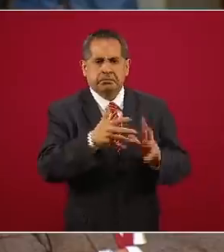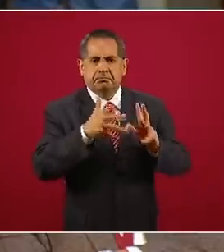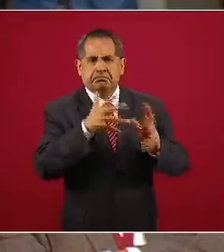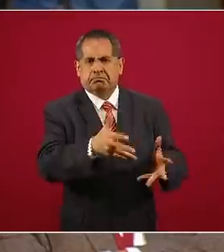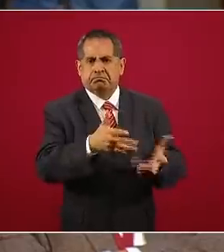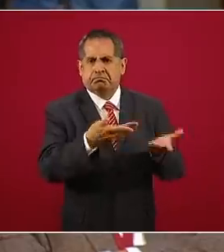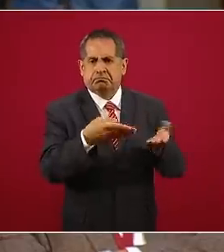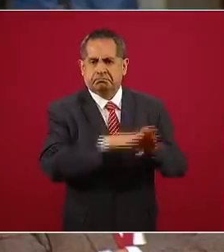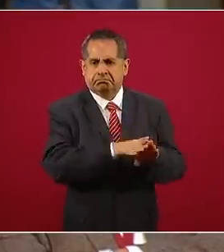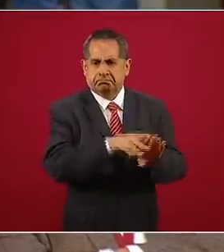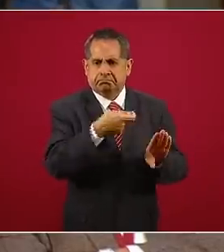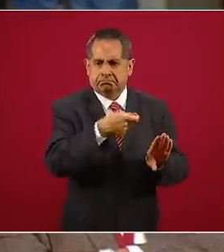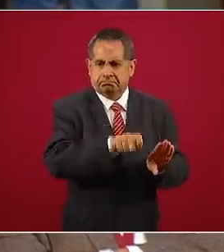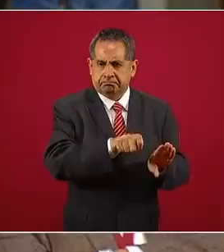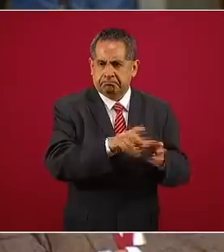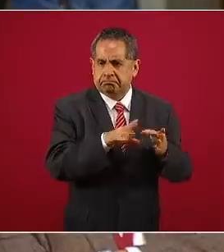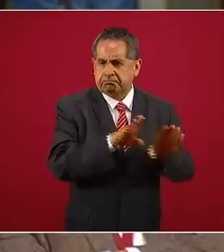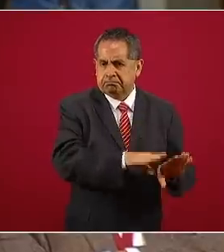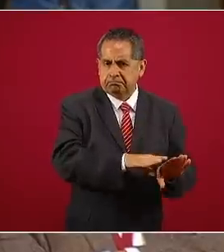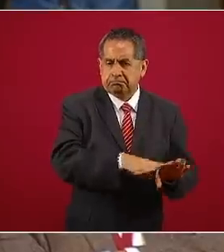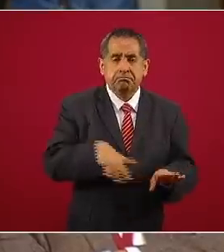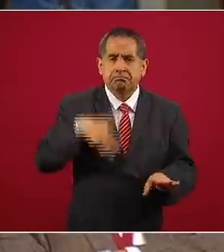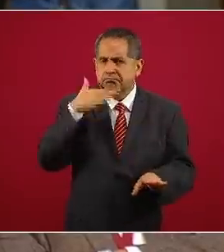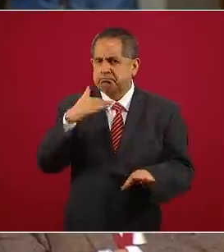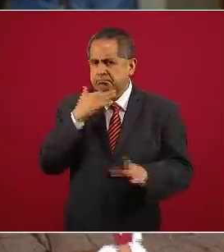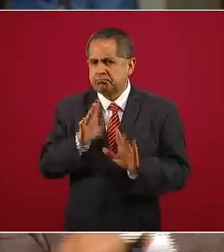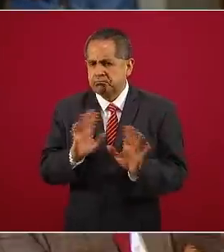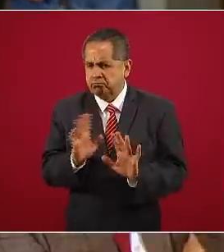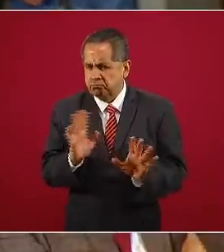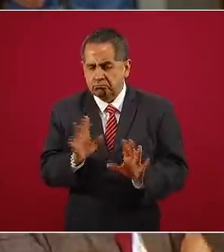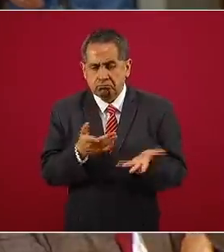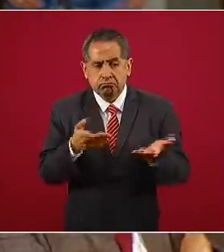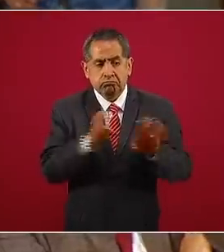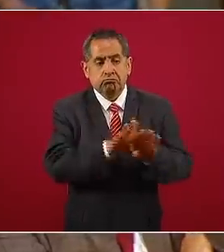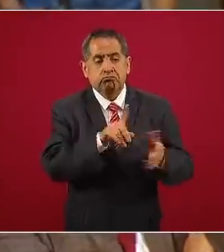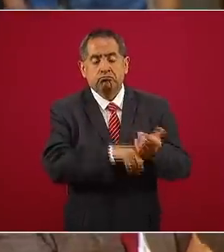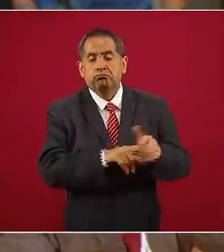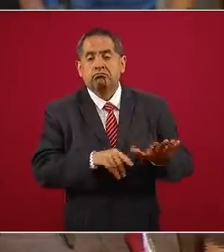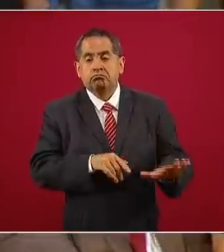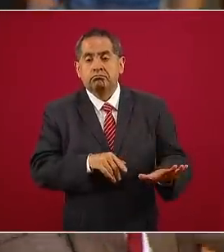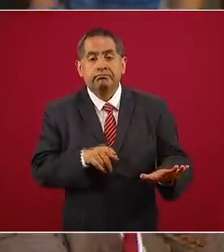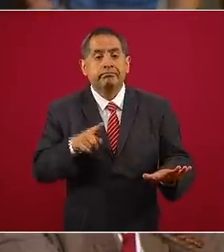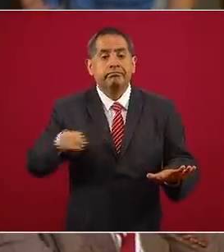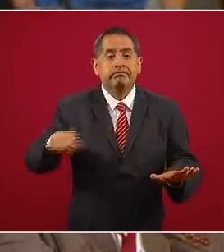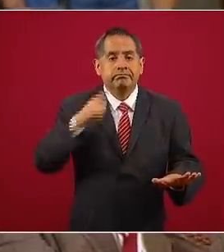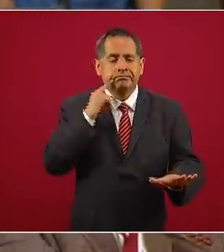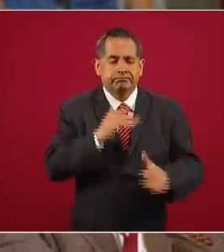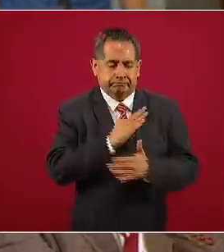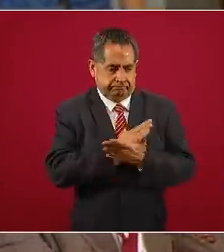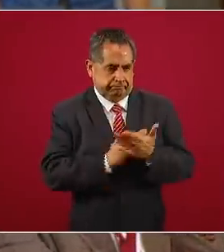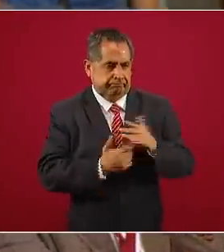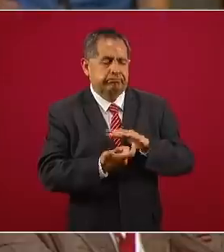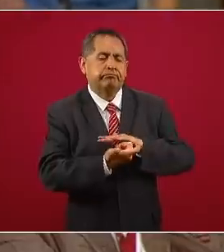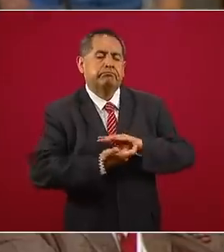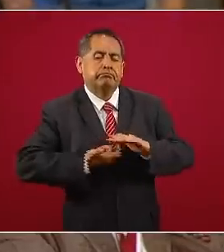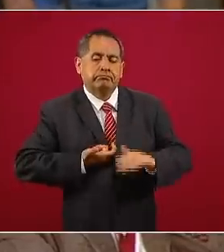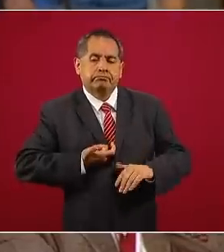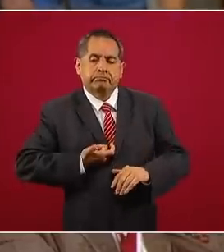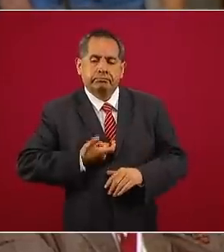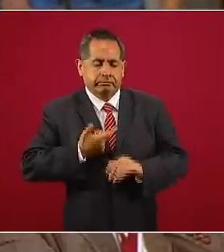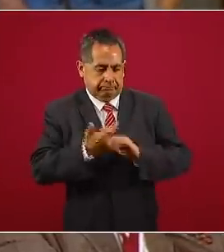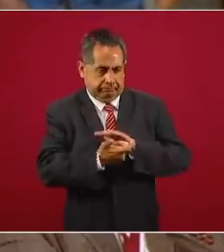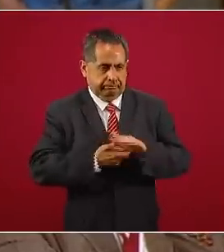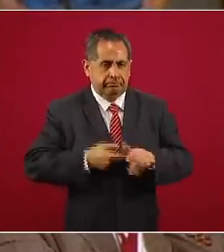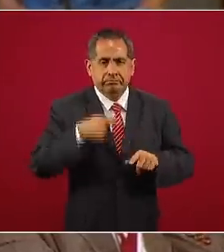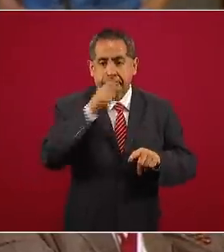dinero no porque fuera procedencia ilícita no sino porque quería cobrar muchas tajadas no